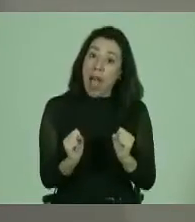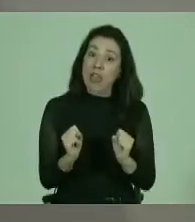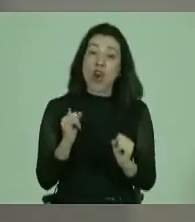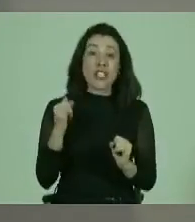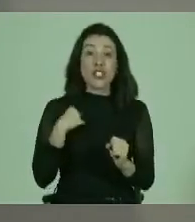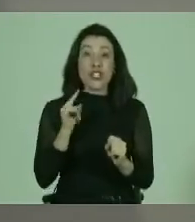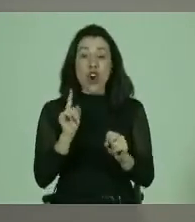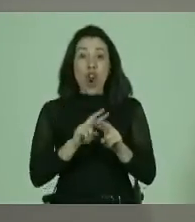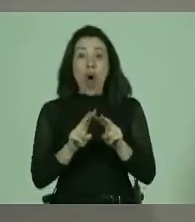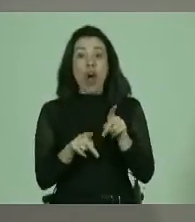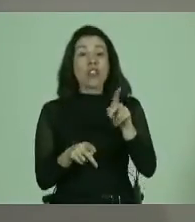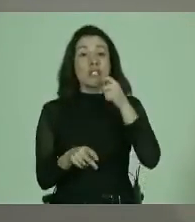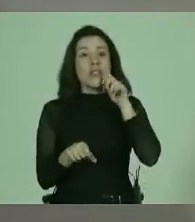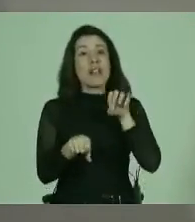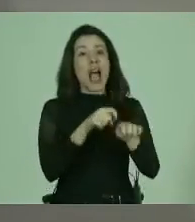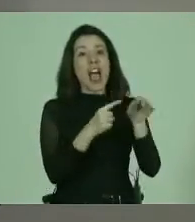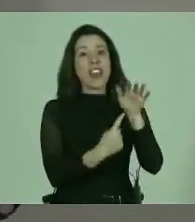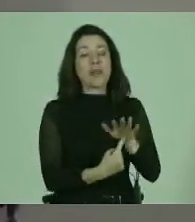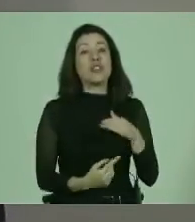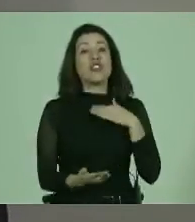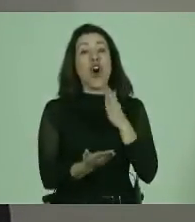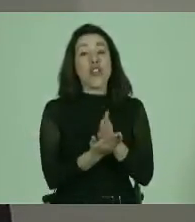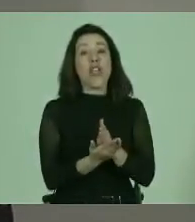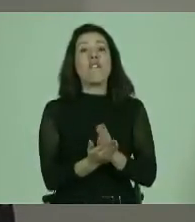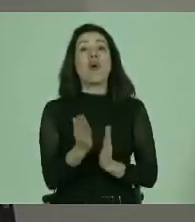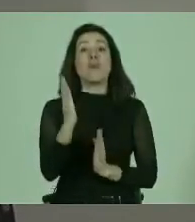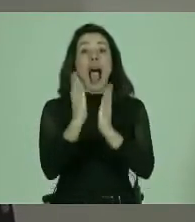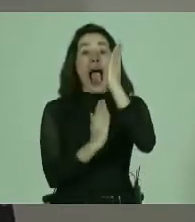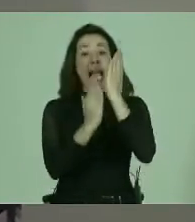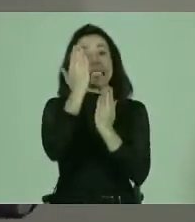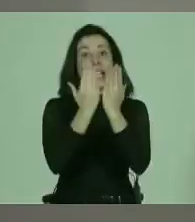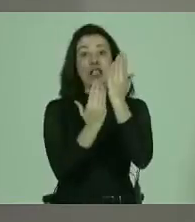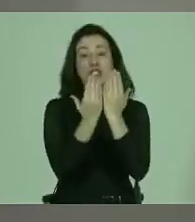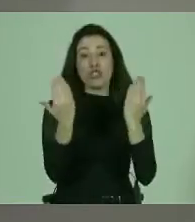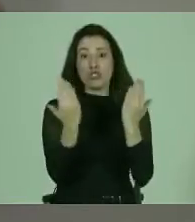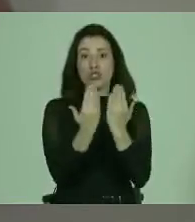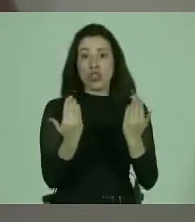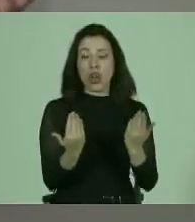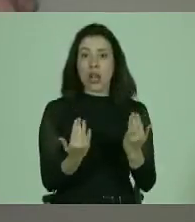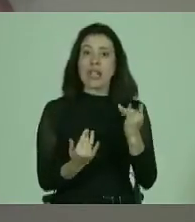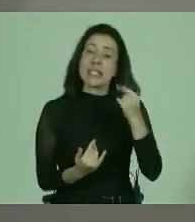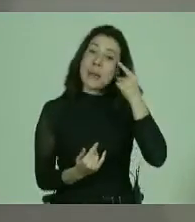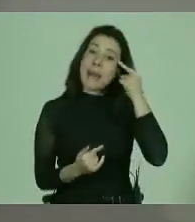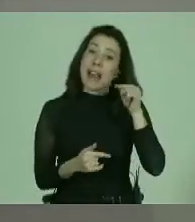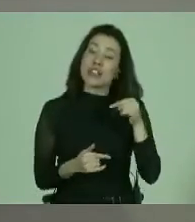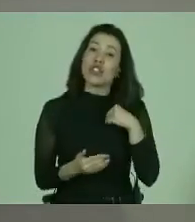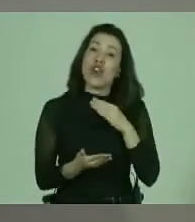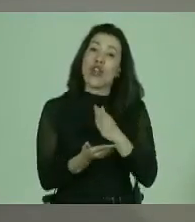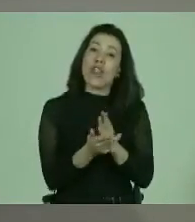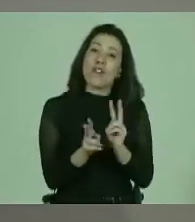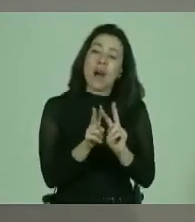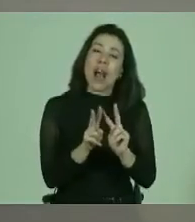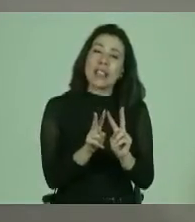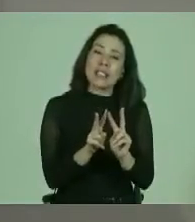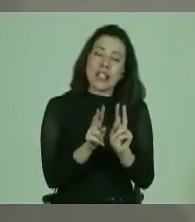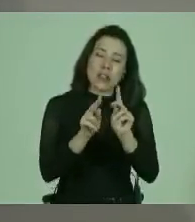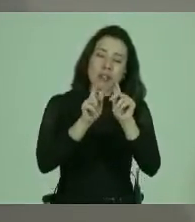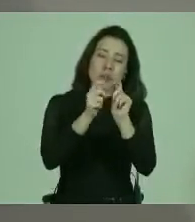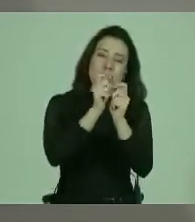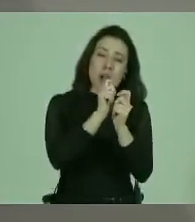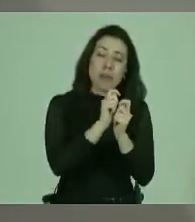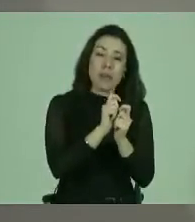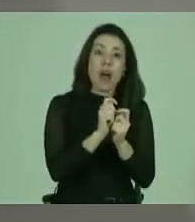estaría discriminando si no pongo el ascensor que puedo y si para eso tengo que hacer unas medidas que